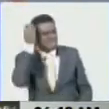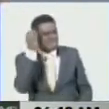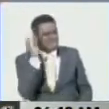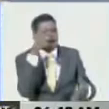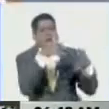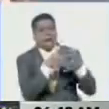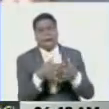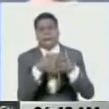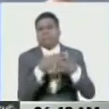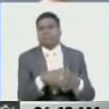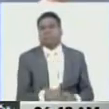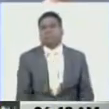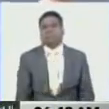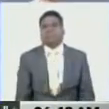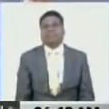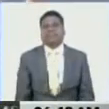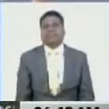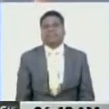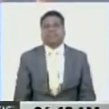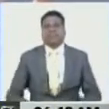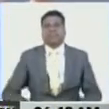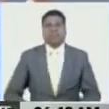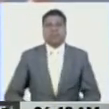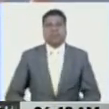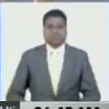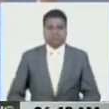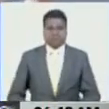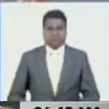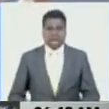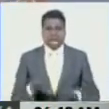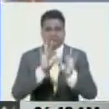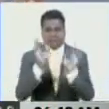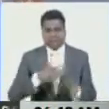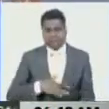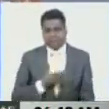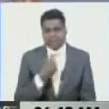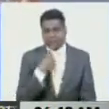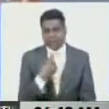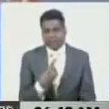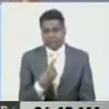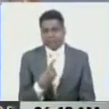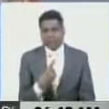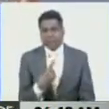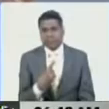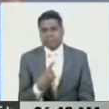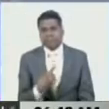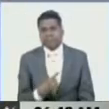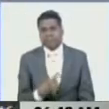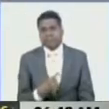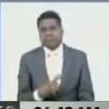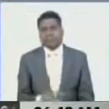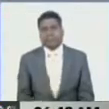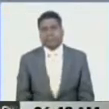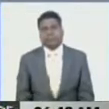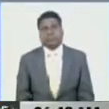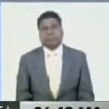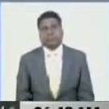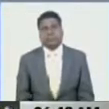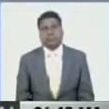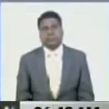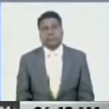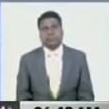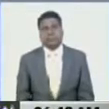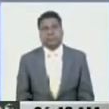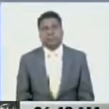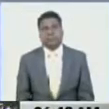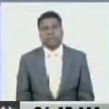a eso y simplificarlo de esa manera. Pero nadie puede negar que ese elemento jugó un papel fundamental en el